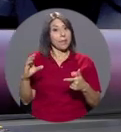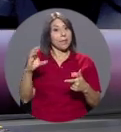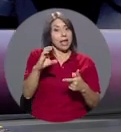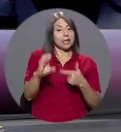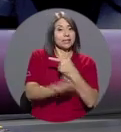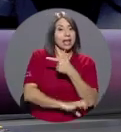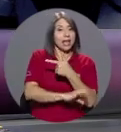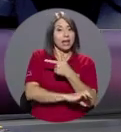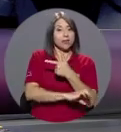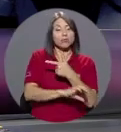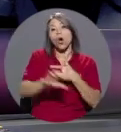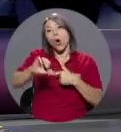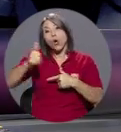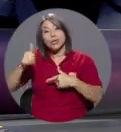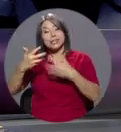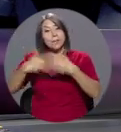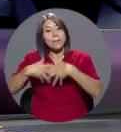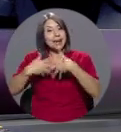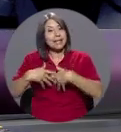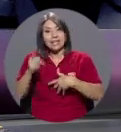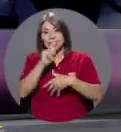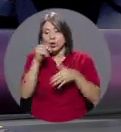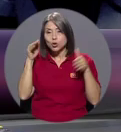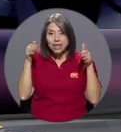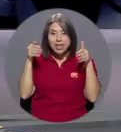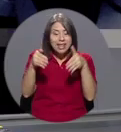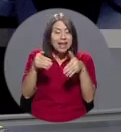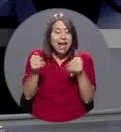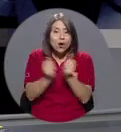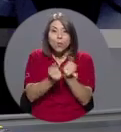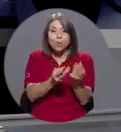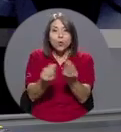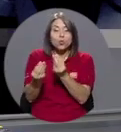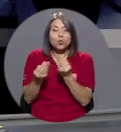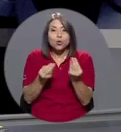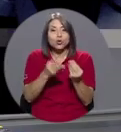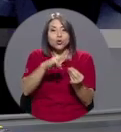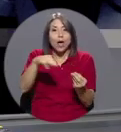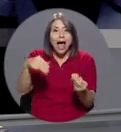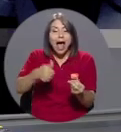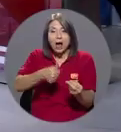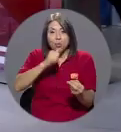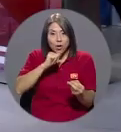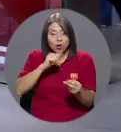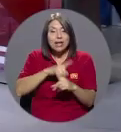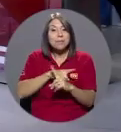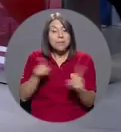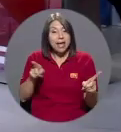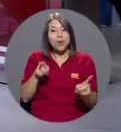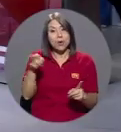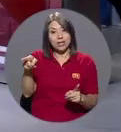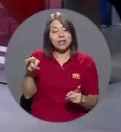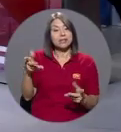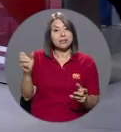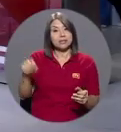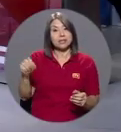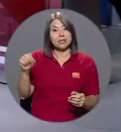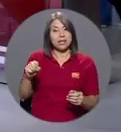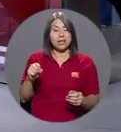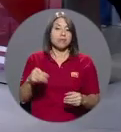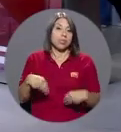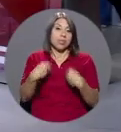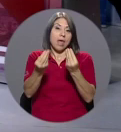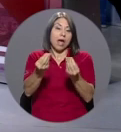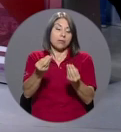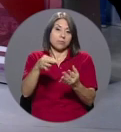capital extranjero. Igual empresas que no se dedican específicamente al desarrollo de productos acuícolas de consumo, pero